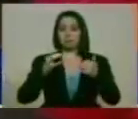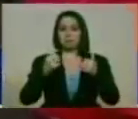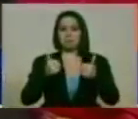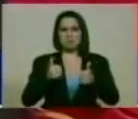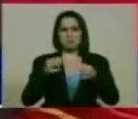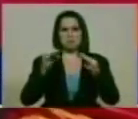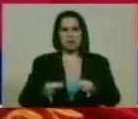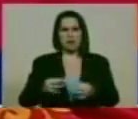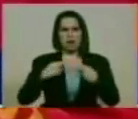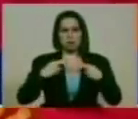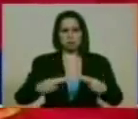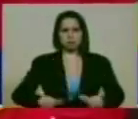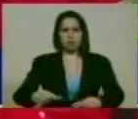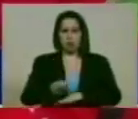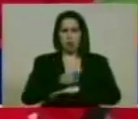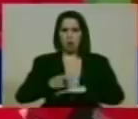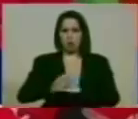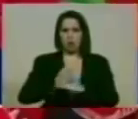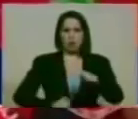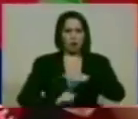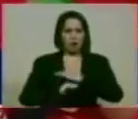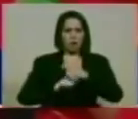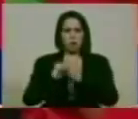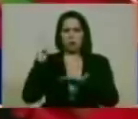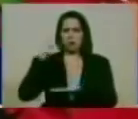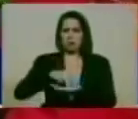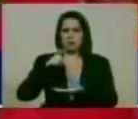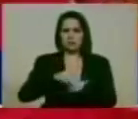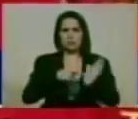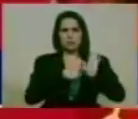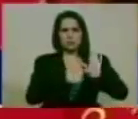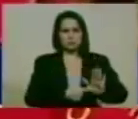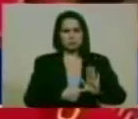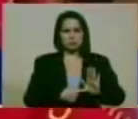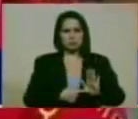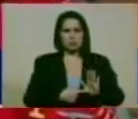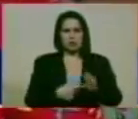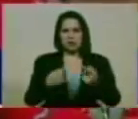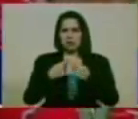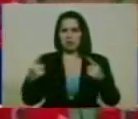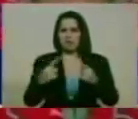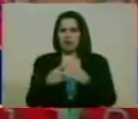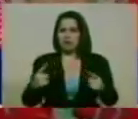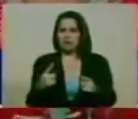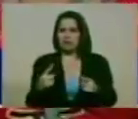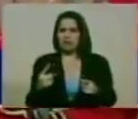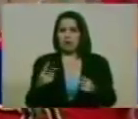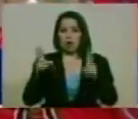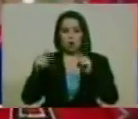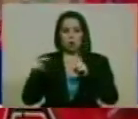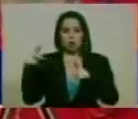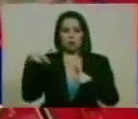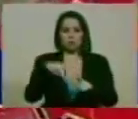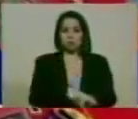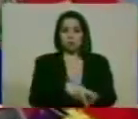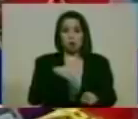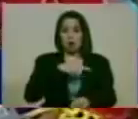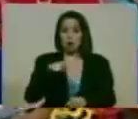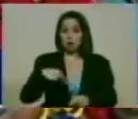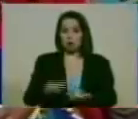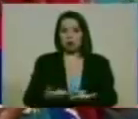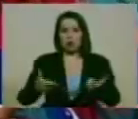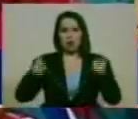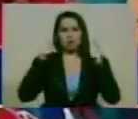noble, humanista, que nos ha dado participación sin distinción alguna. Solo con el compromiso de seguir siendo libres.